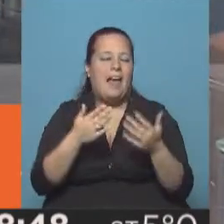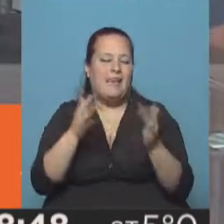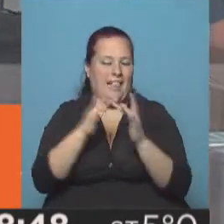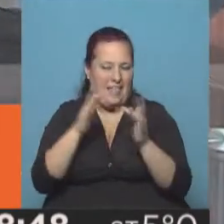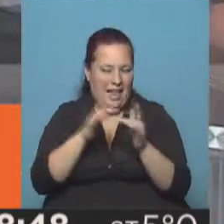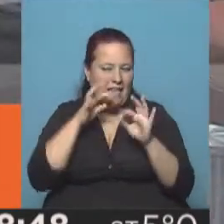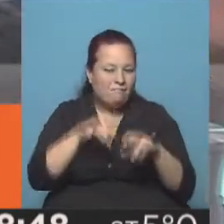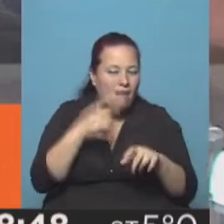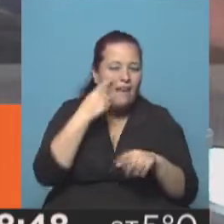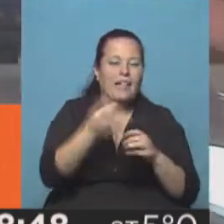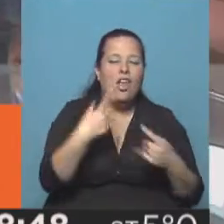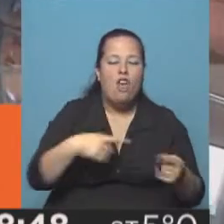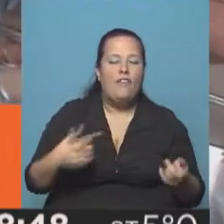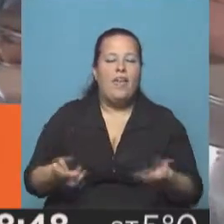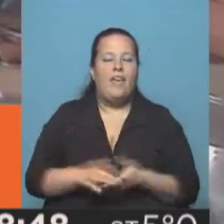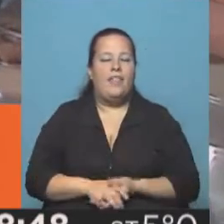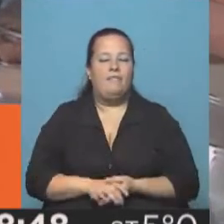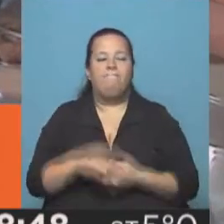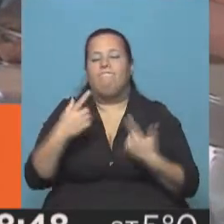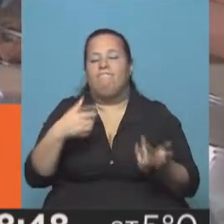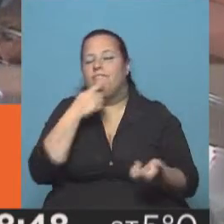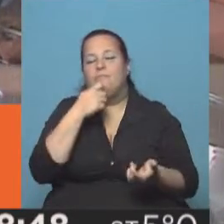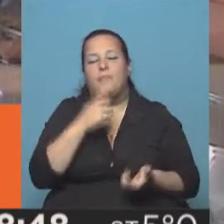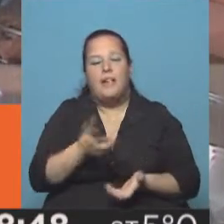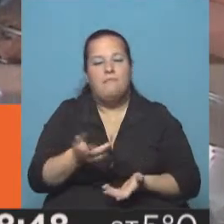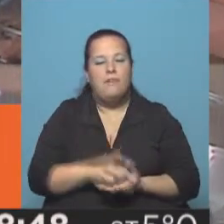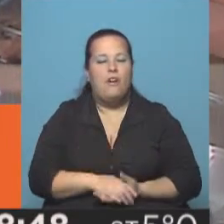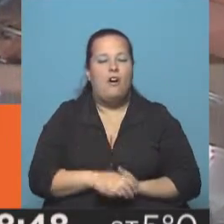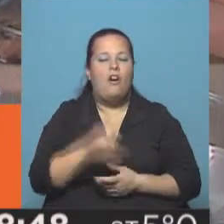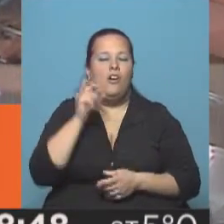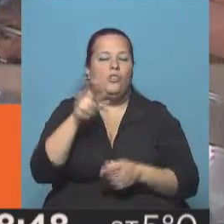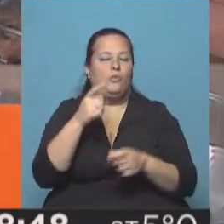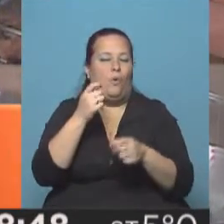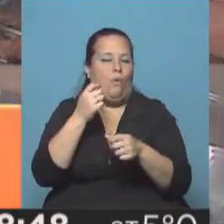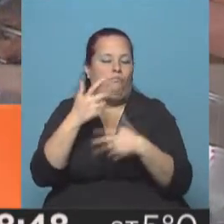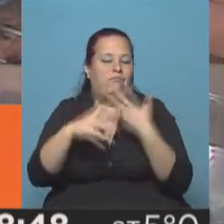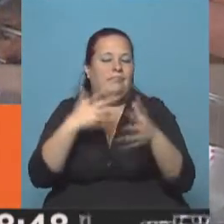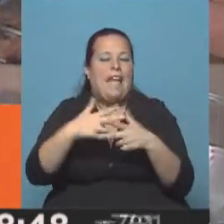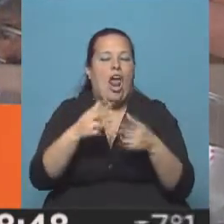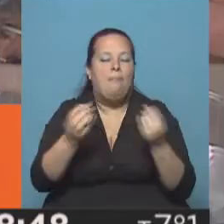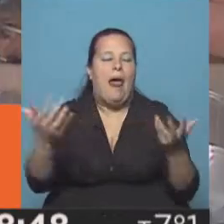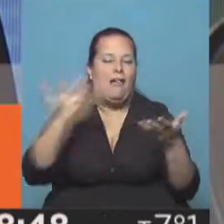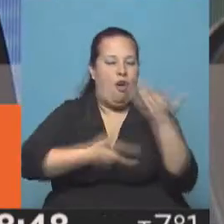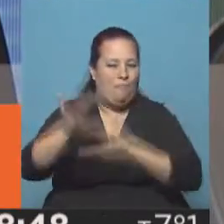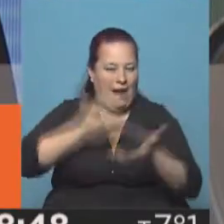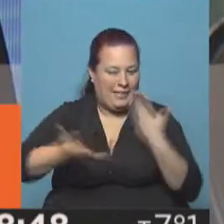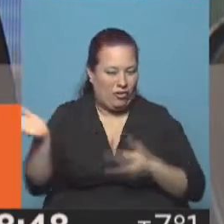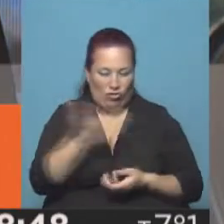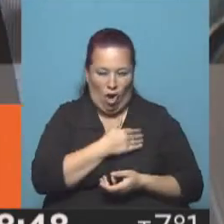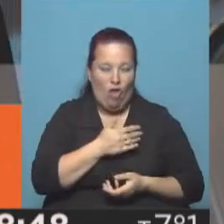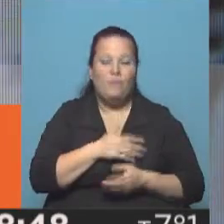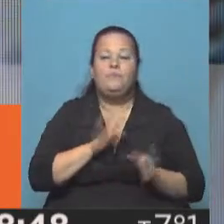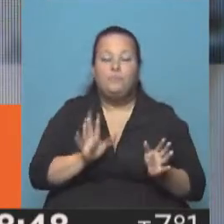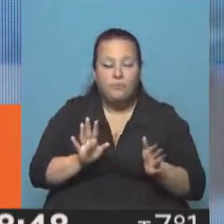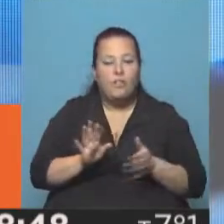vía algún elemento alguna función tecnológica que permita la interacción entre todos entonces